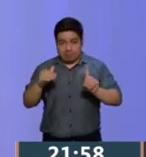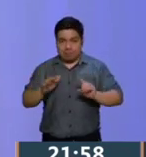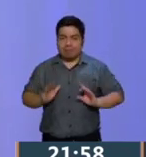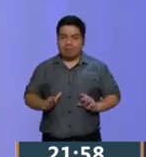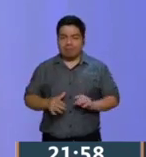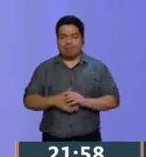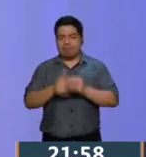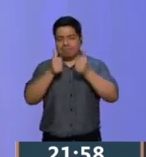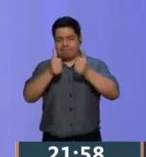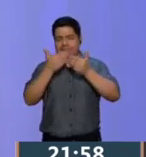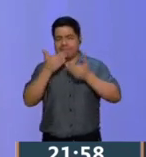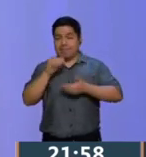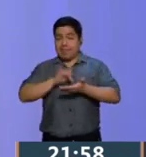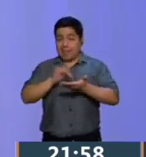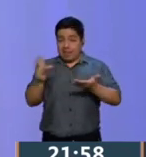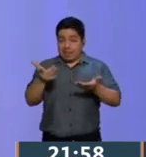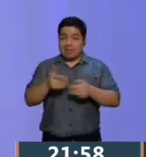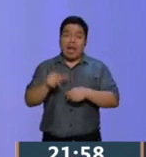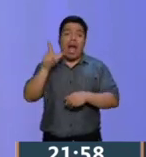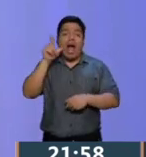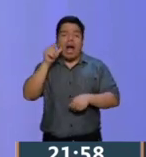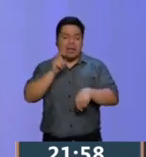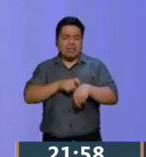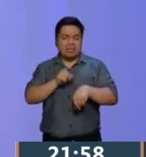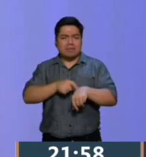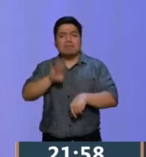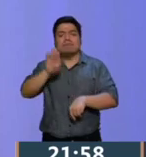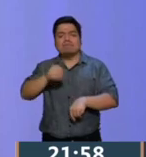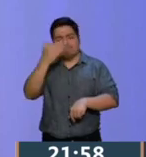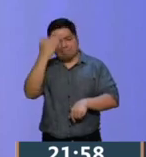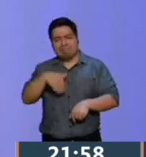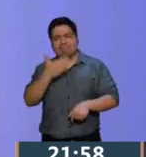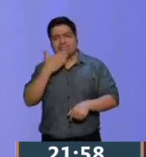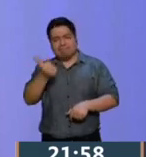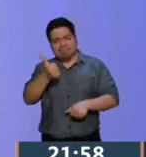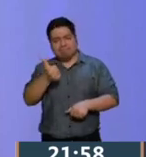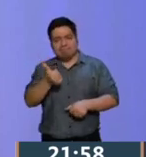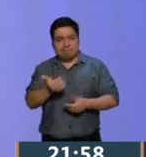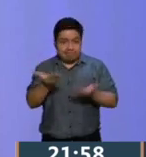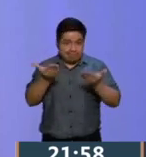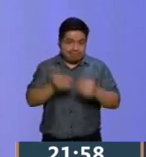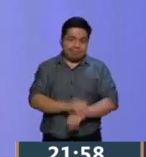19:30. Gracias por acompañarnos. Yo lo espero mañana con mucha información, y usted ya lo sabe, se va a poner bueno.